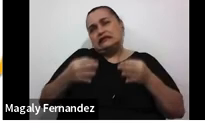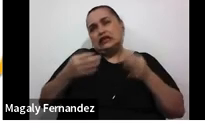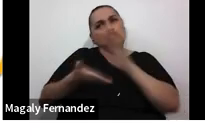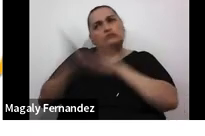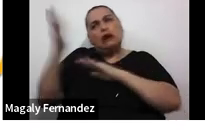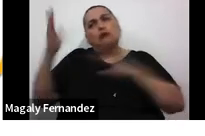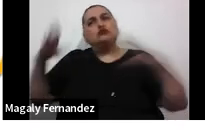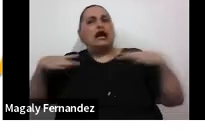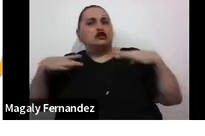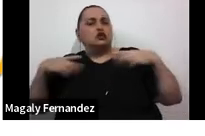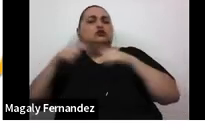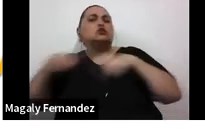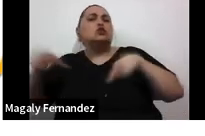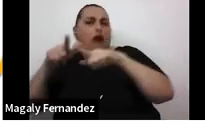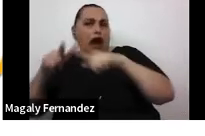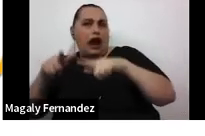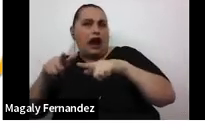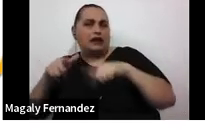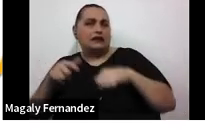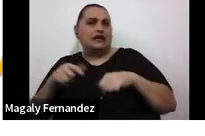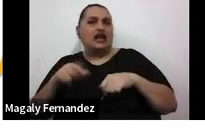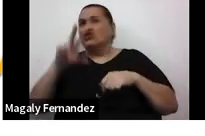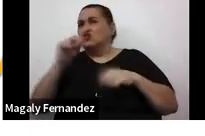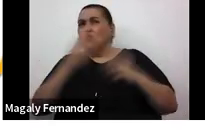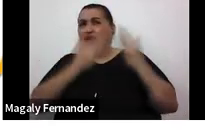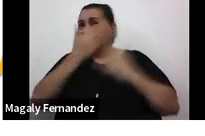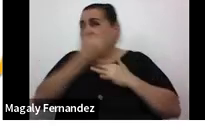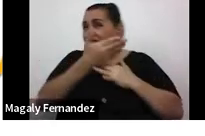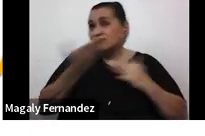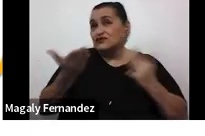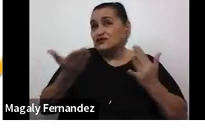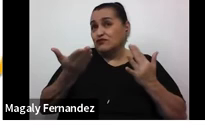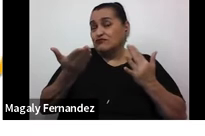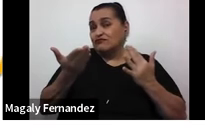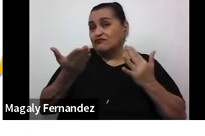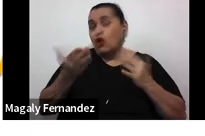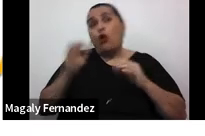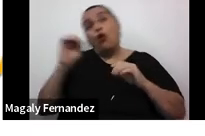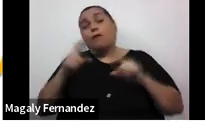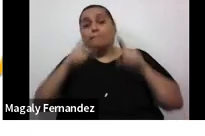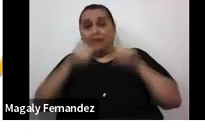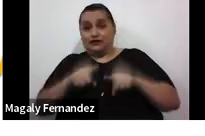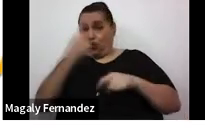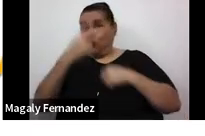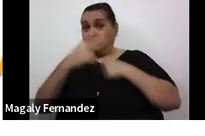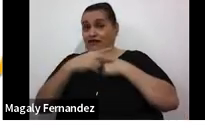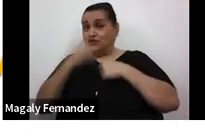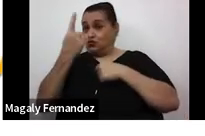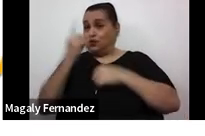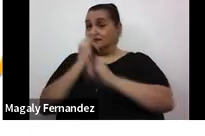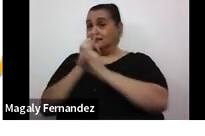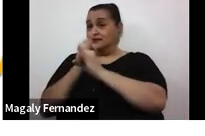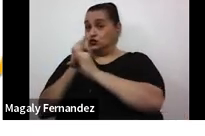para tal lugar y qué sé yo y es súper inaccesible o ocurrió una vez en en una institución